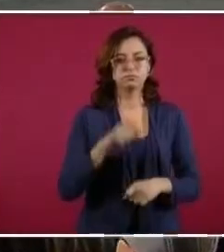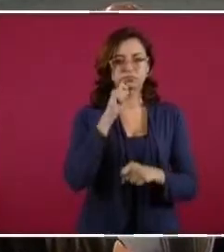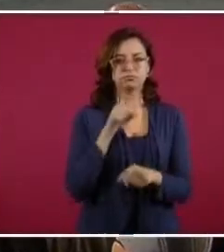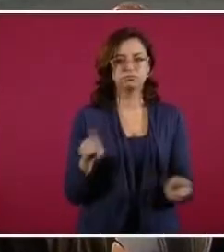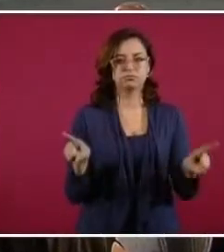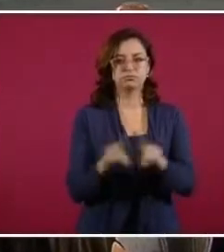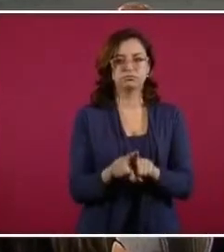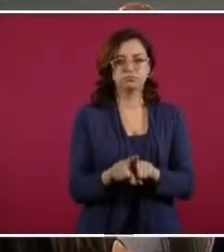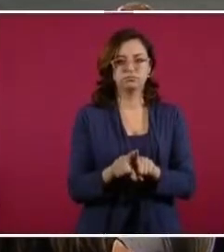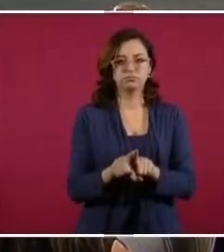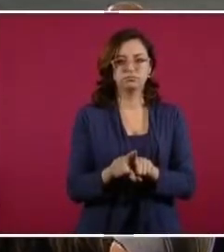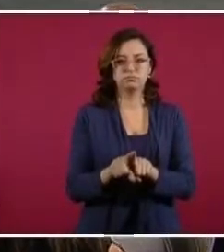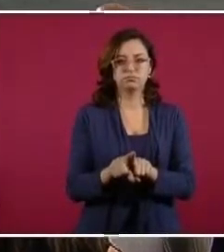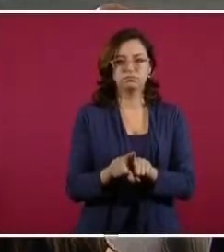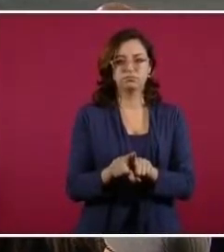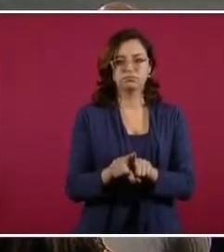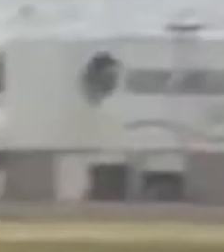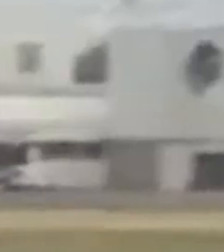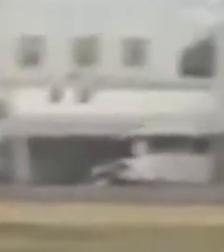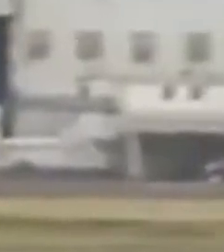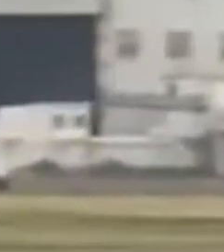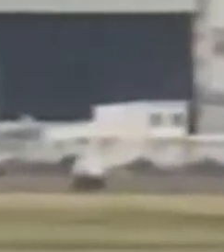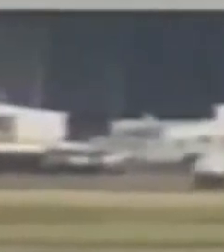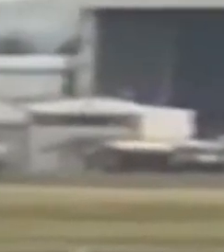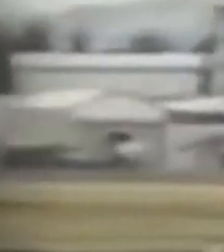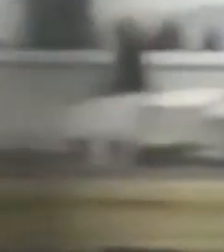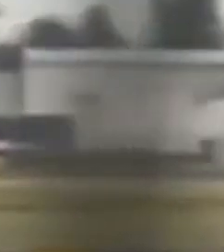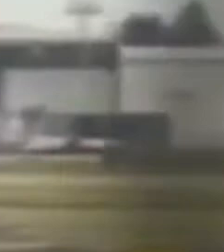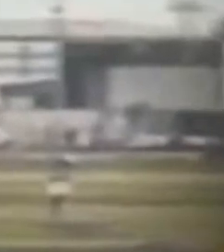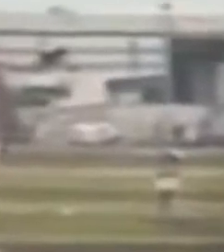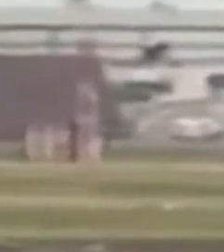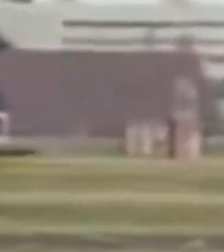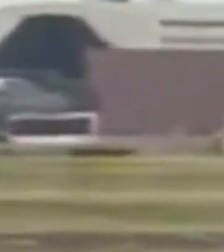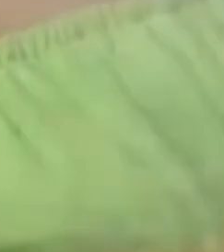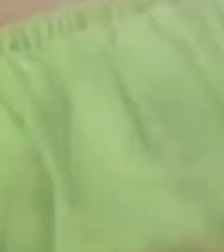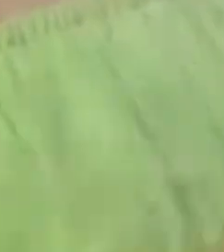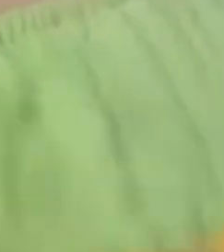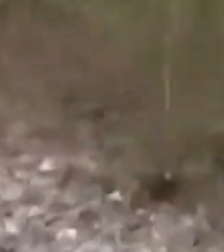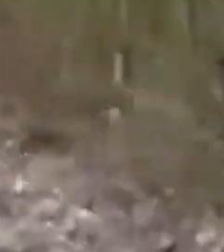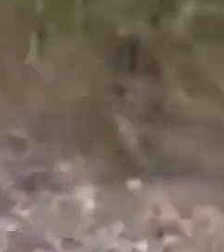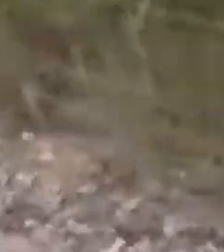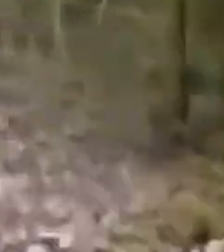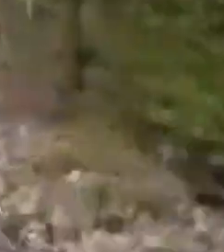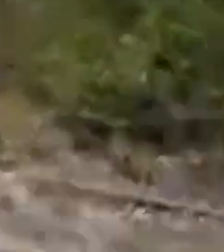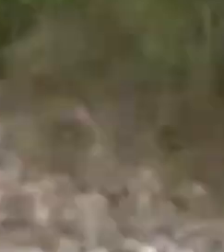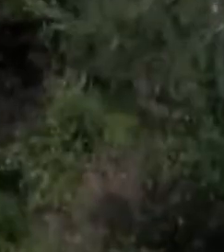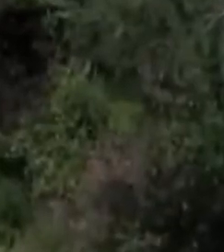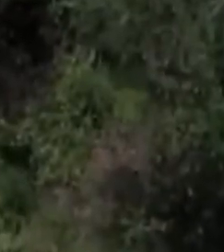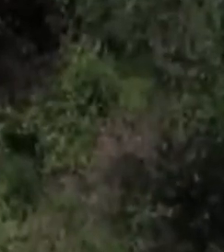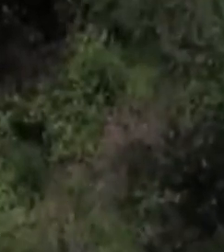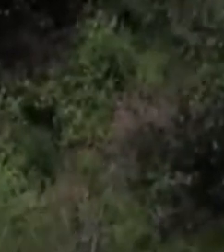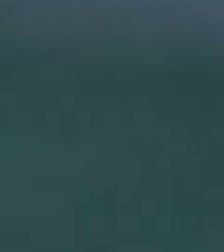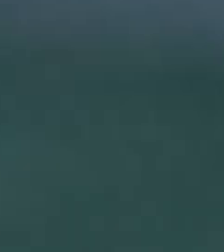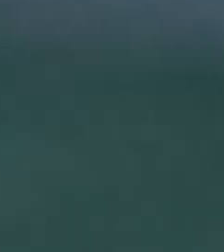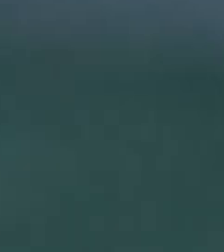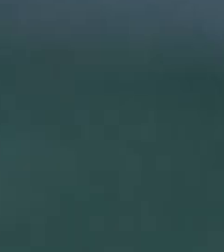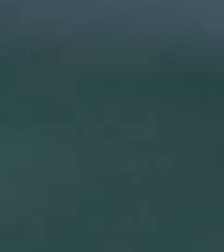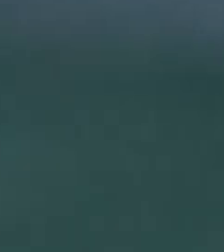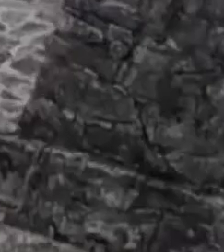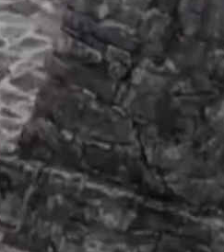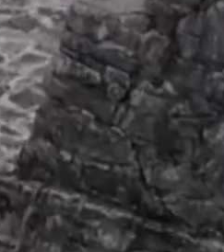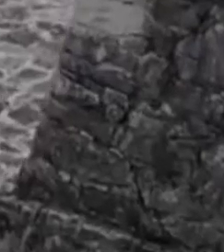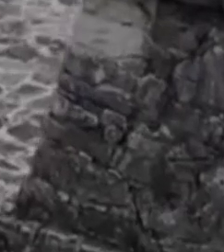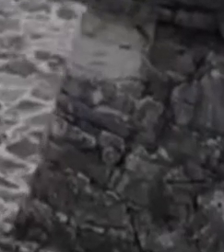Señaló que también habrá una partida para el aeropuerto de Santa Lucía, el Tren Maya y otros proyectos prioritarios, por lo que dijo estar